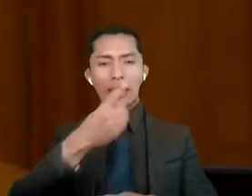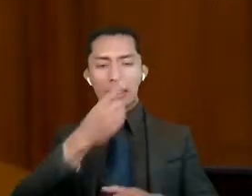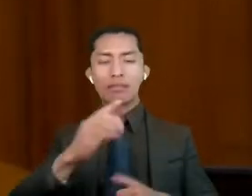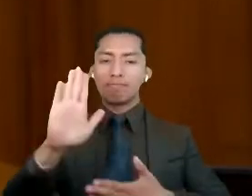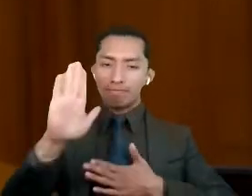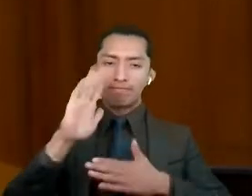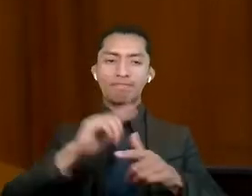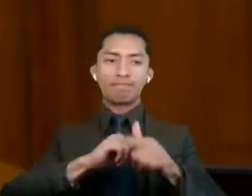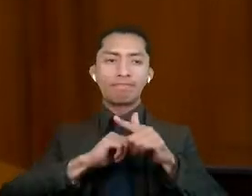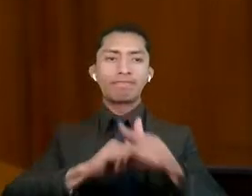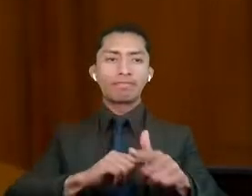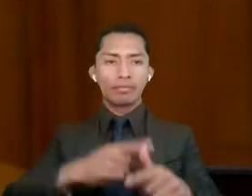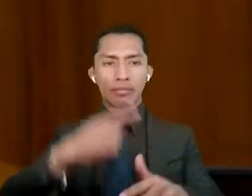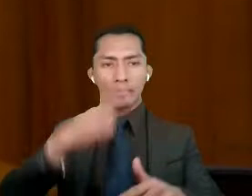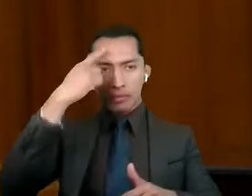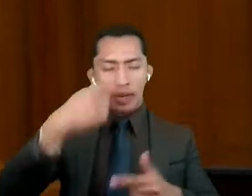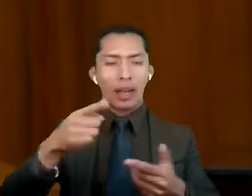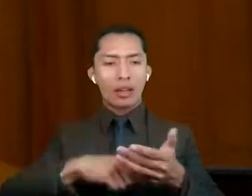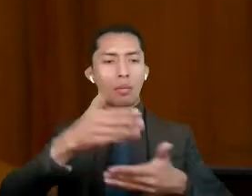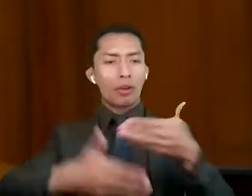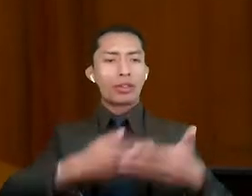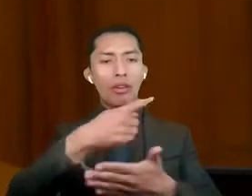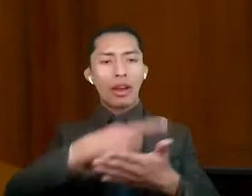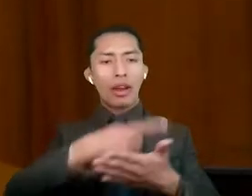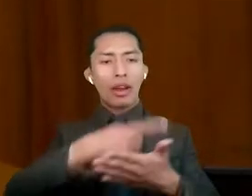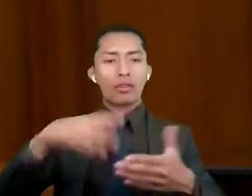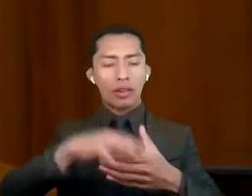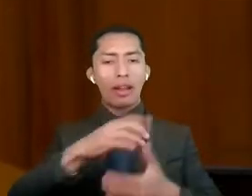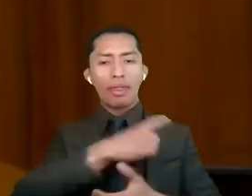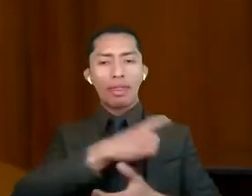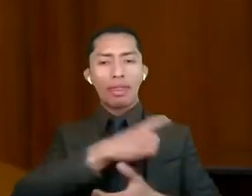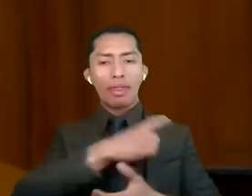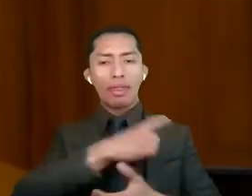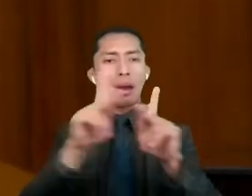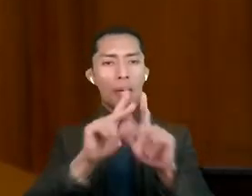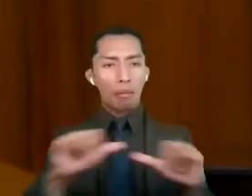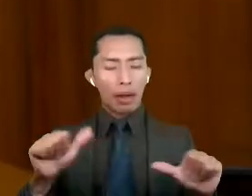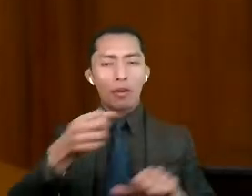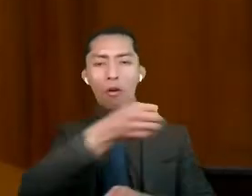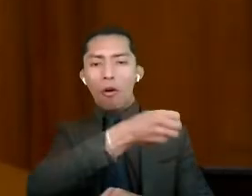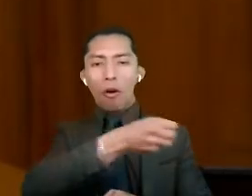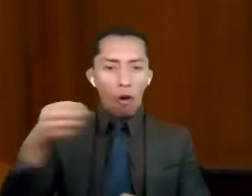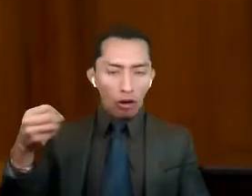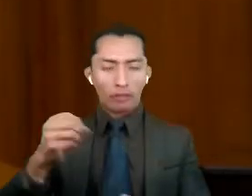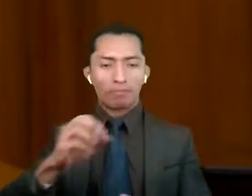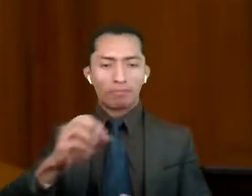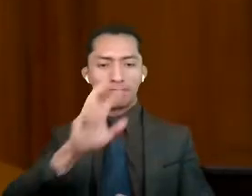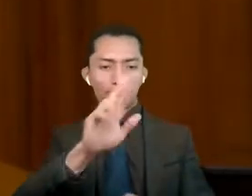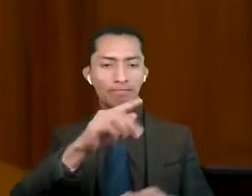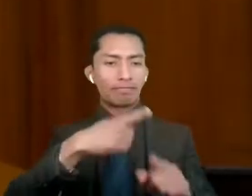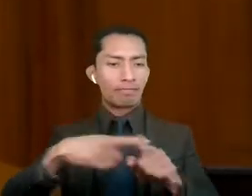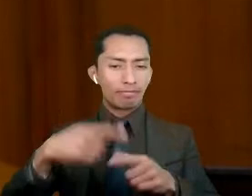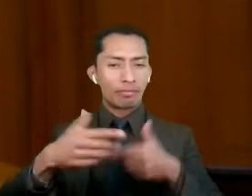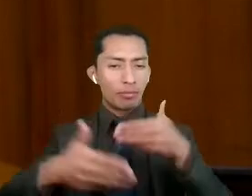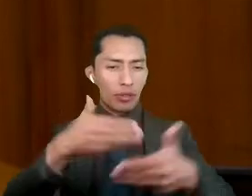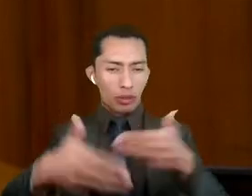compromiso para que el proceso electoral se desarrolle de forma pacífica y ordenada, en todas sus